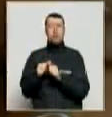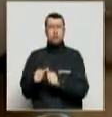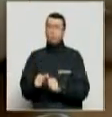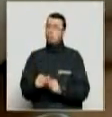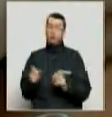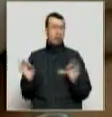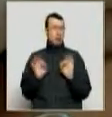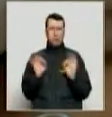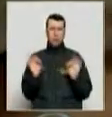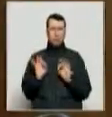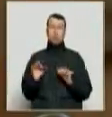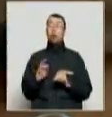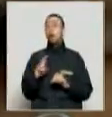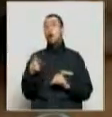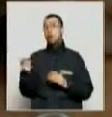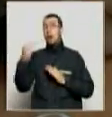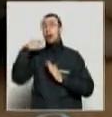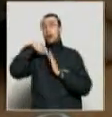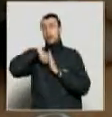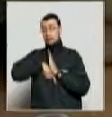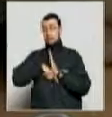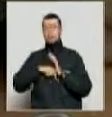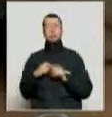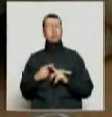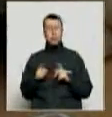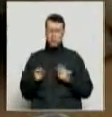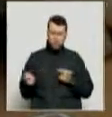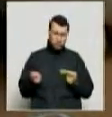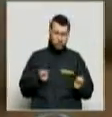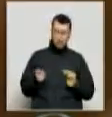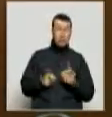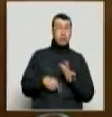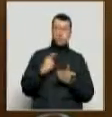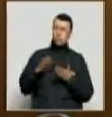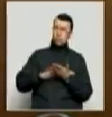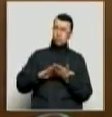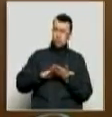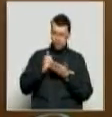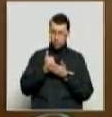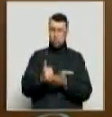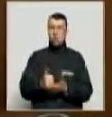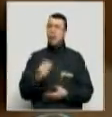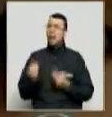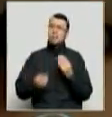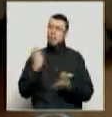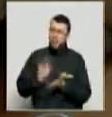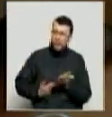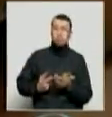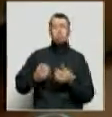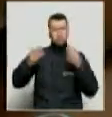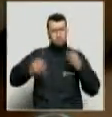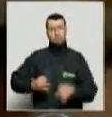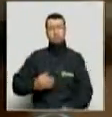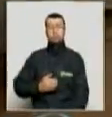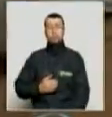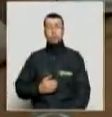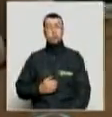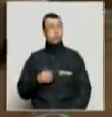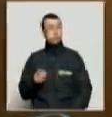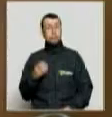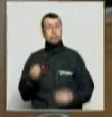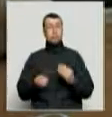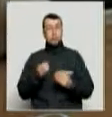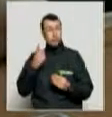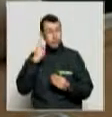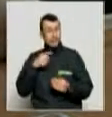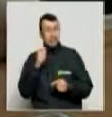otros procedimientos que ya son invasivos. Pudimos tomar una conducta inmediatamente y con eso definir qué era lo que íbamos a hacer. En ese caso lo que hicimos ese día, y